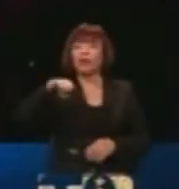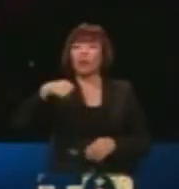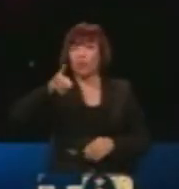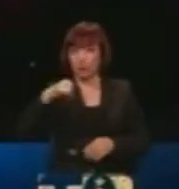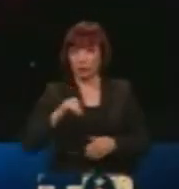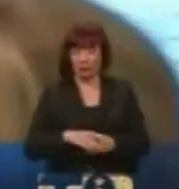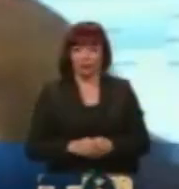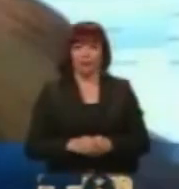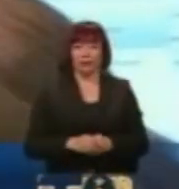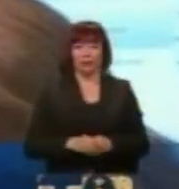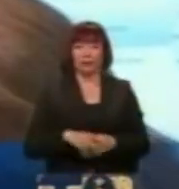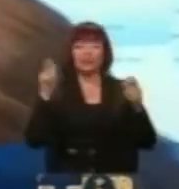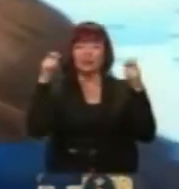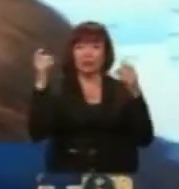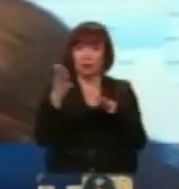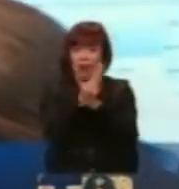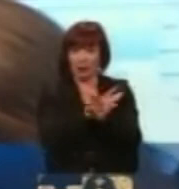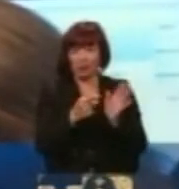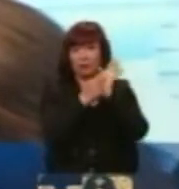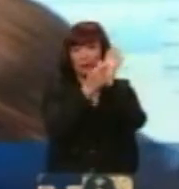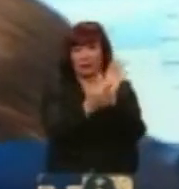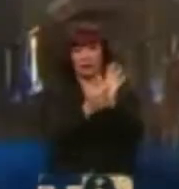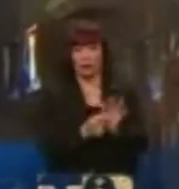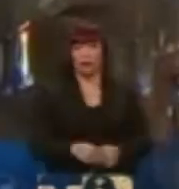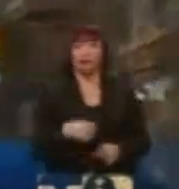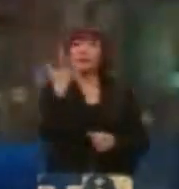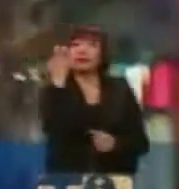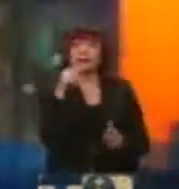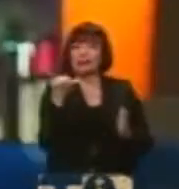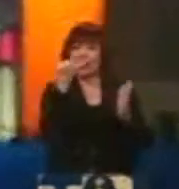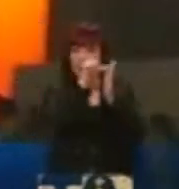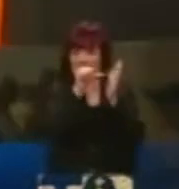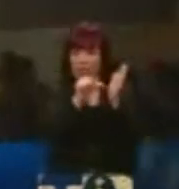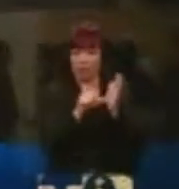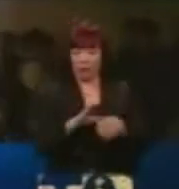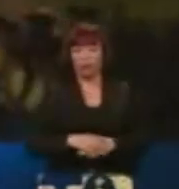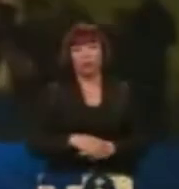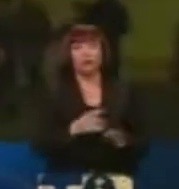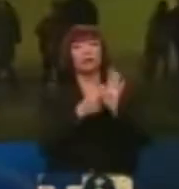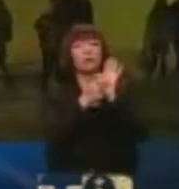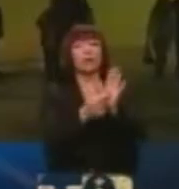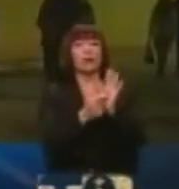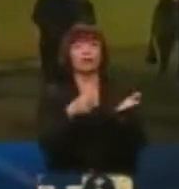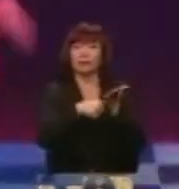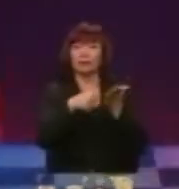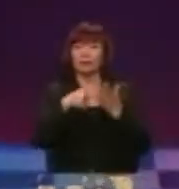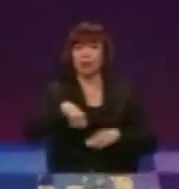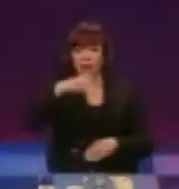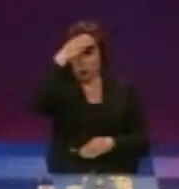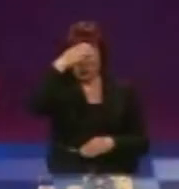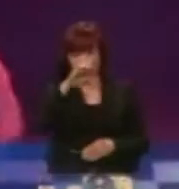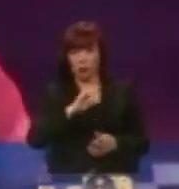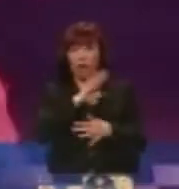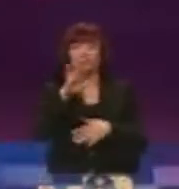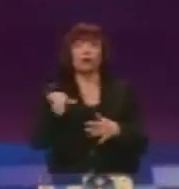festival, que fue presentado por la asambleísta Verónica Arias, tiene 15 artículos y allí se establece que el Ministerio de Cultura y el municipio lojano estarán